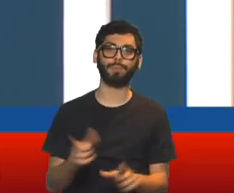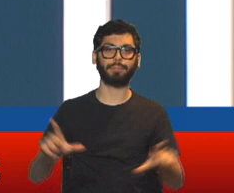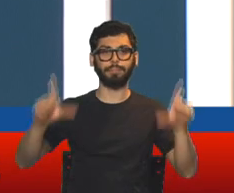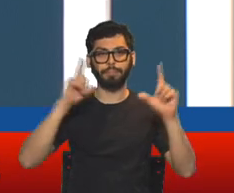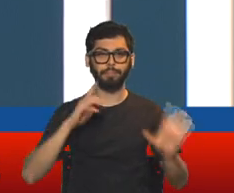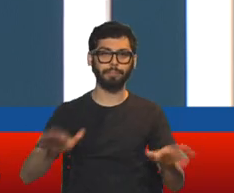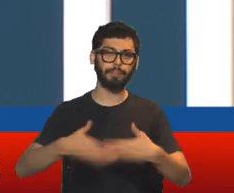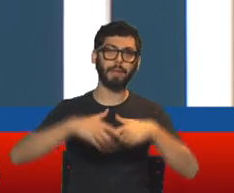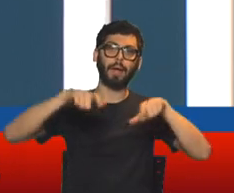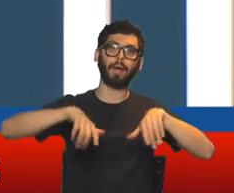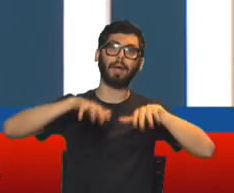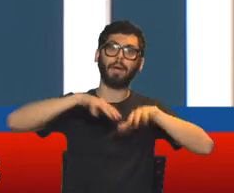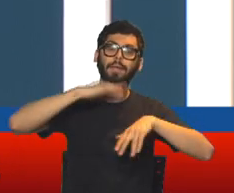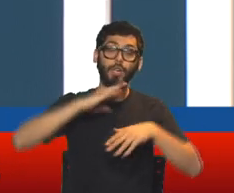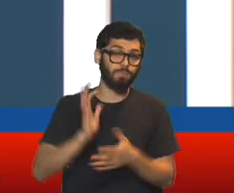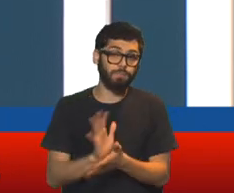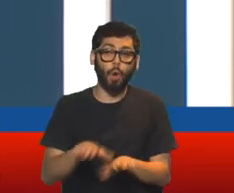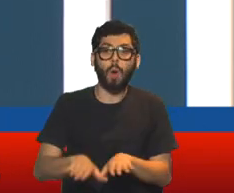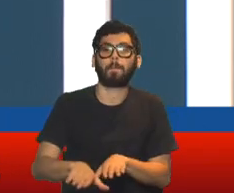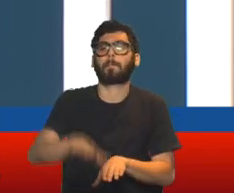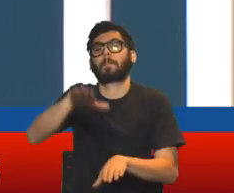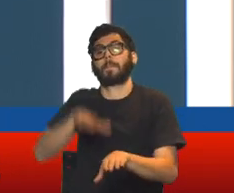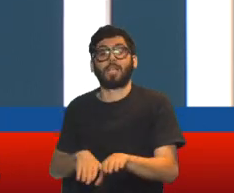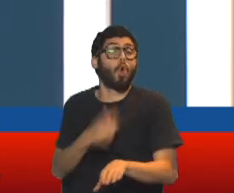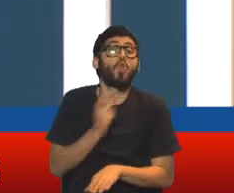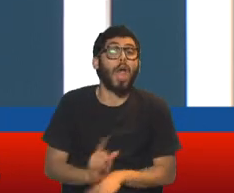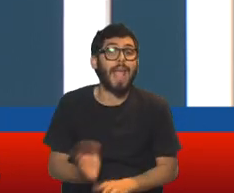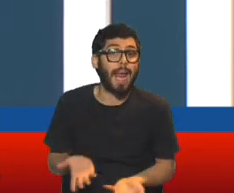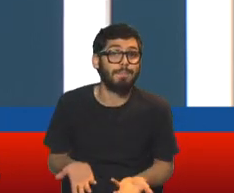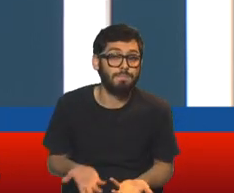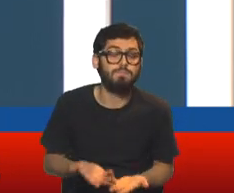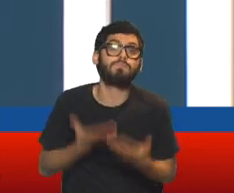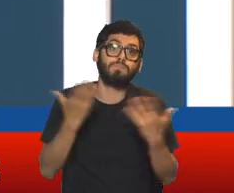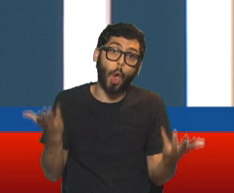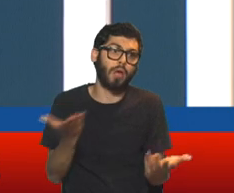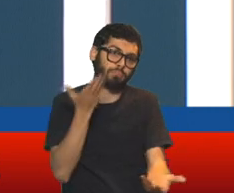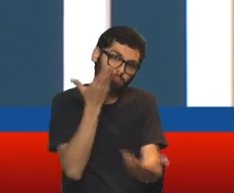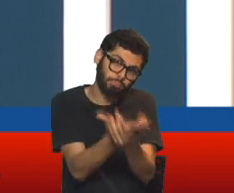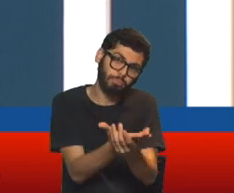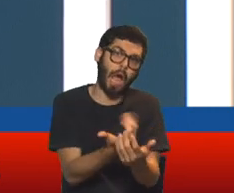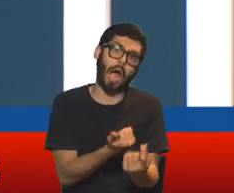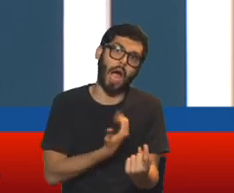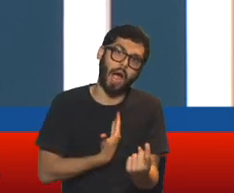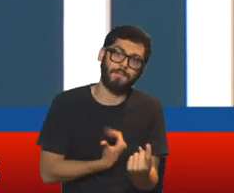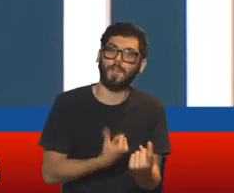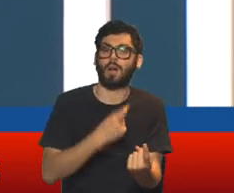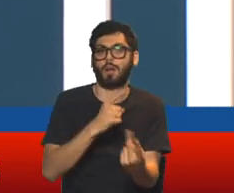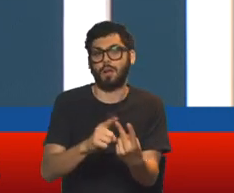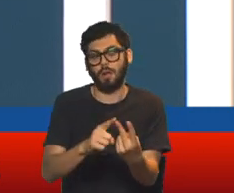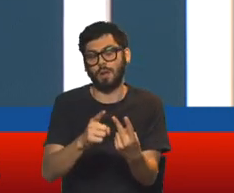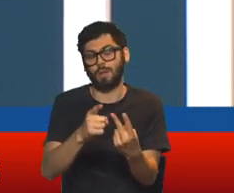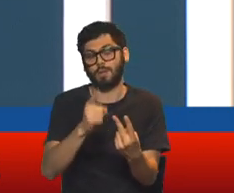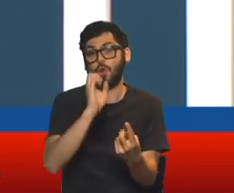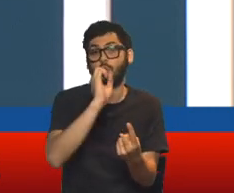de canchas vacías. Considera que es un paso al que no debería volver dar marcha atrás. Por eso le pidió tanto a la AFA como a los titulares de